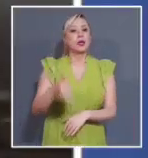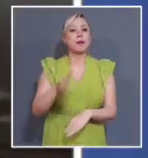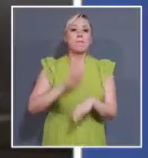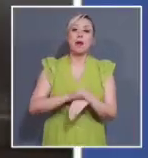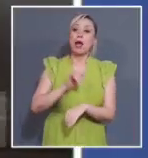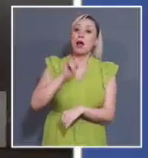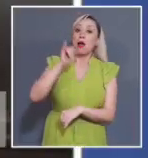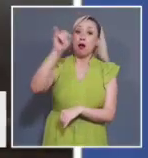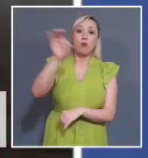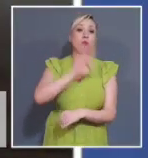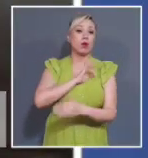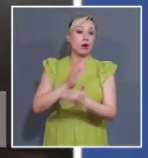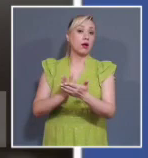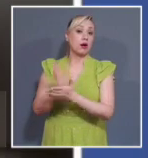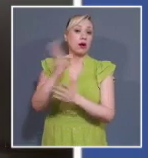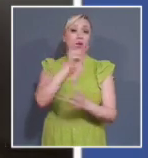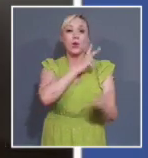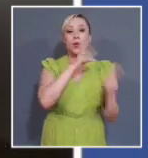de 1 millón de alumnos y